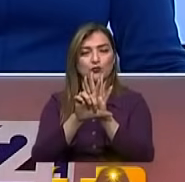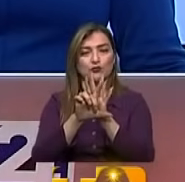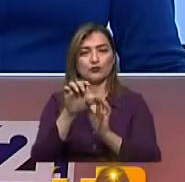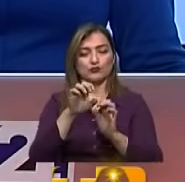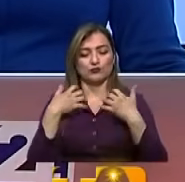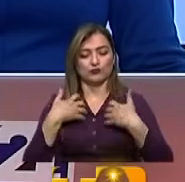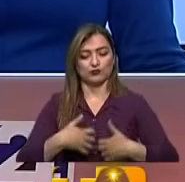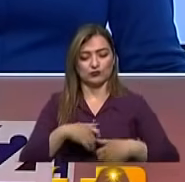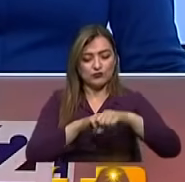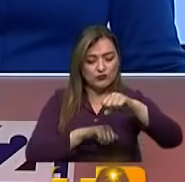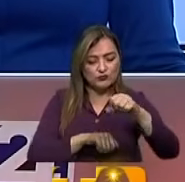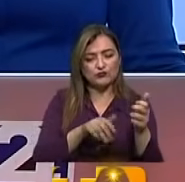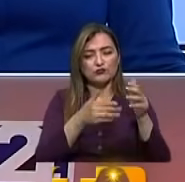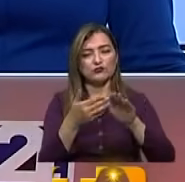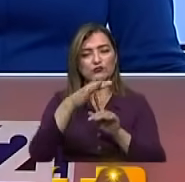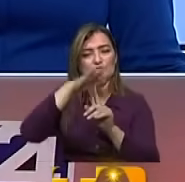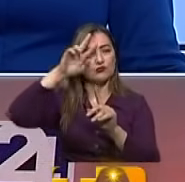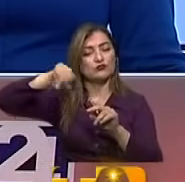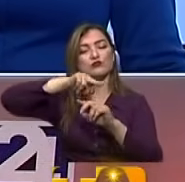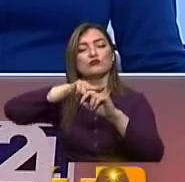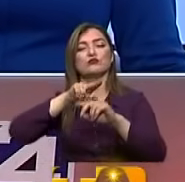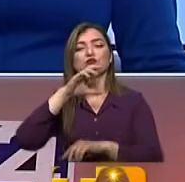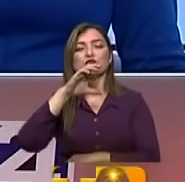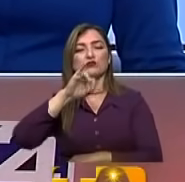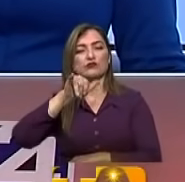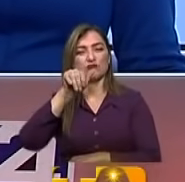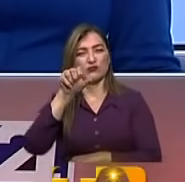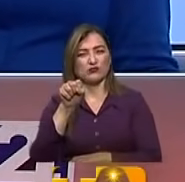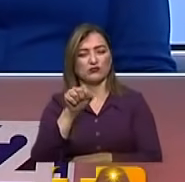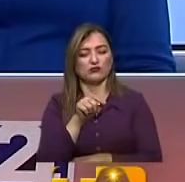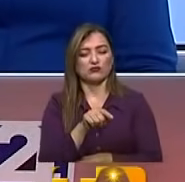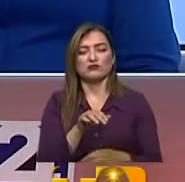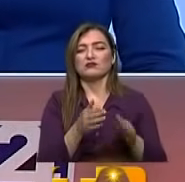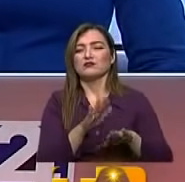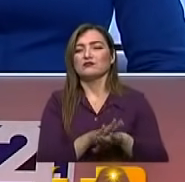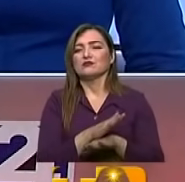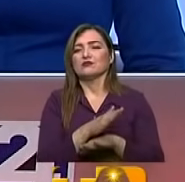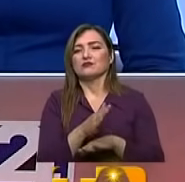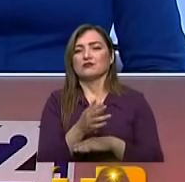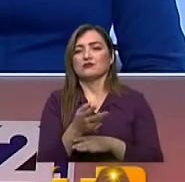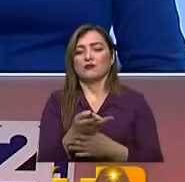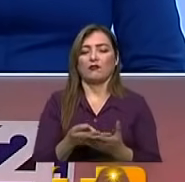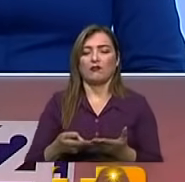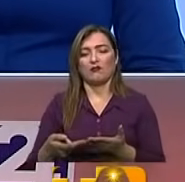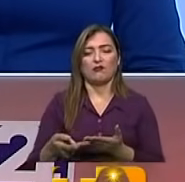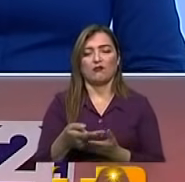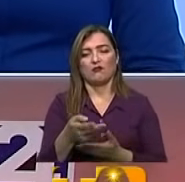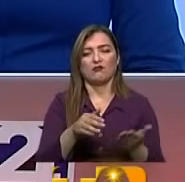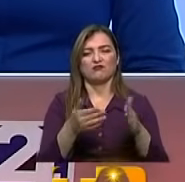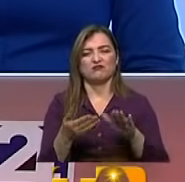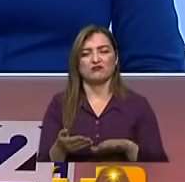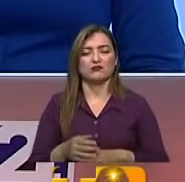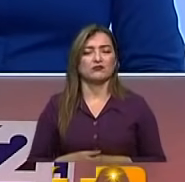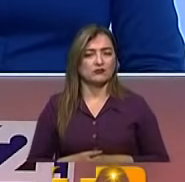los cadáveres encontrados en el Parque Nacional Cajas, los decesos se habrían generado por un ahogamiento. Con esto, las